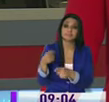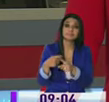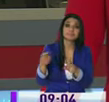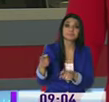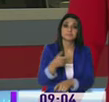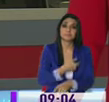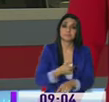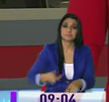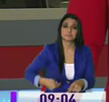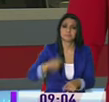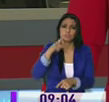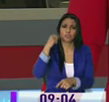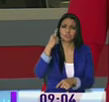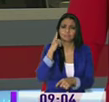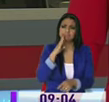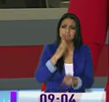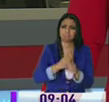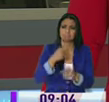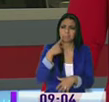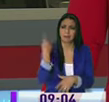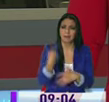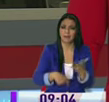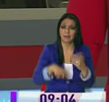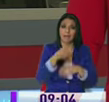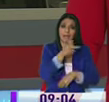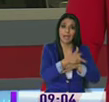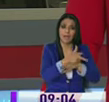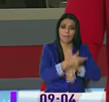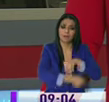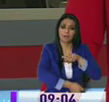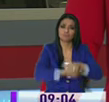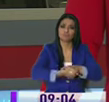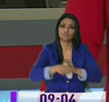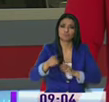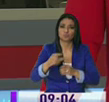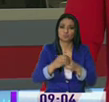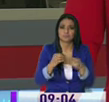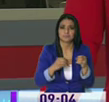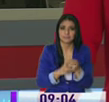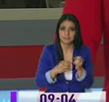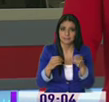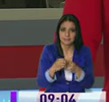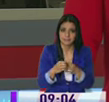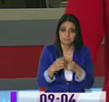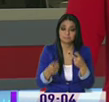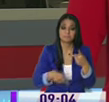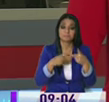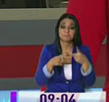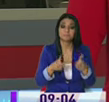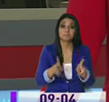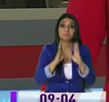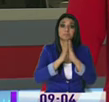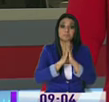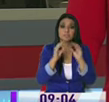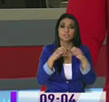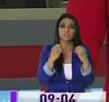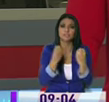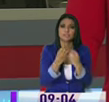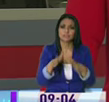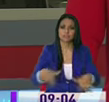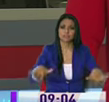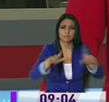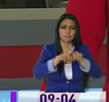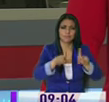sobre los fines de la colocación de una cámara oculta en su despacho por otro lado exhortó a las organizaciones de la sociedad civil